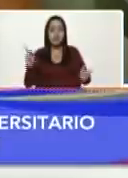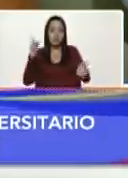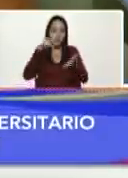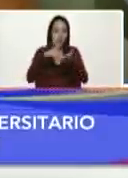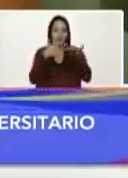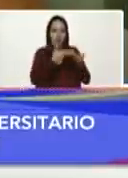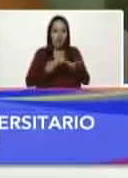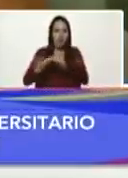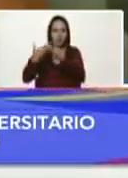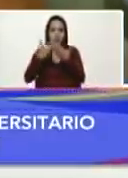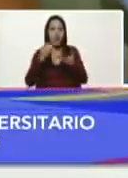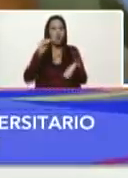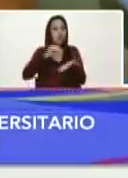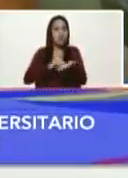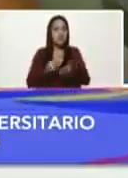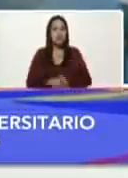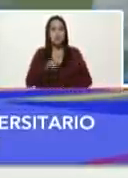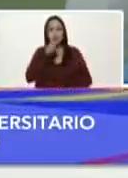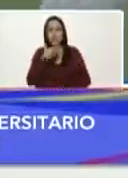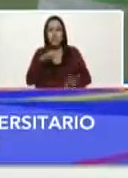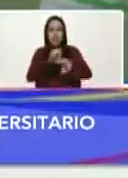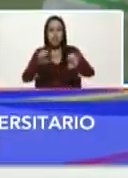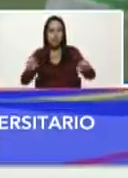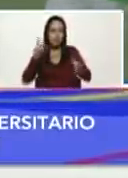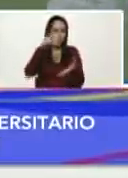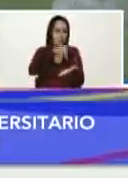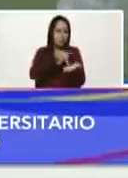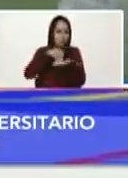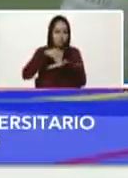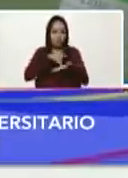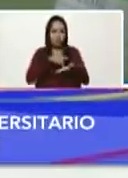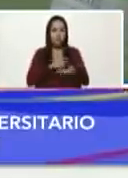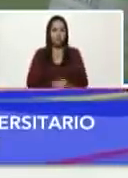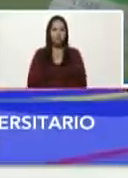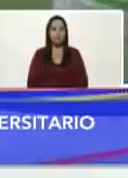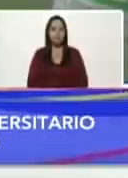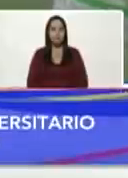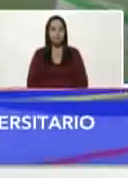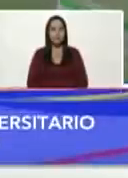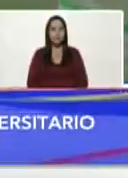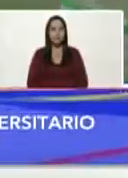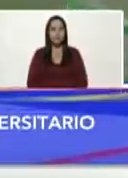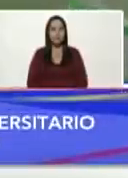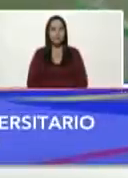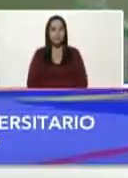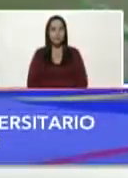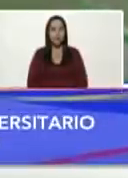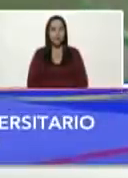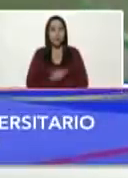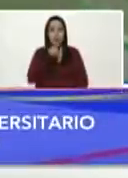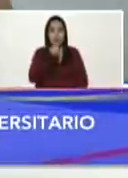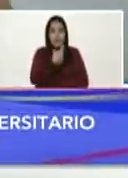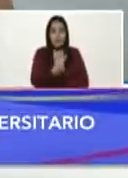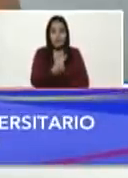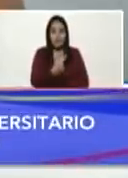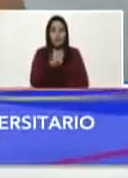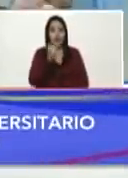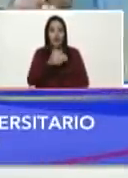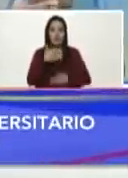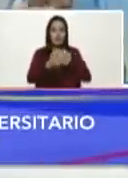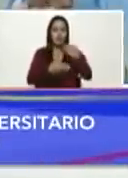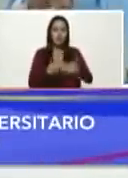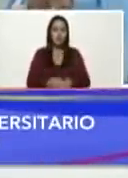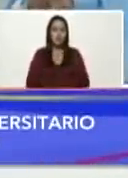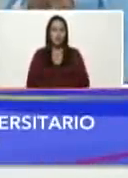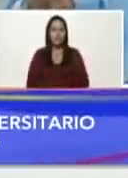presencial. Tan bonita la educación presencial. En las modalidades que se irán estableciendo. Por aquí